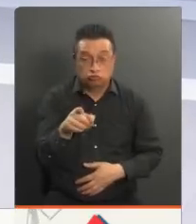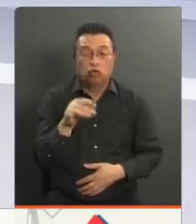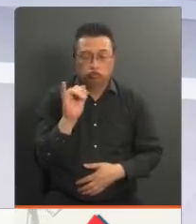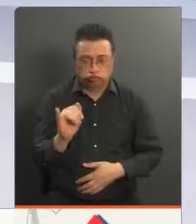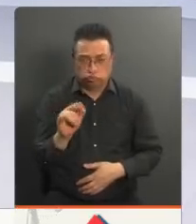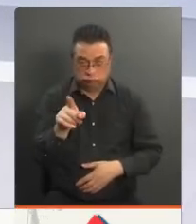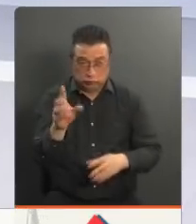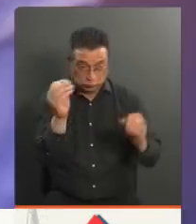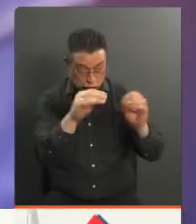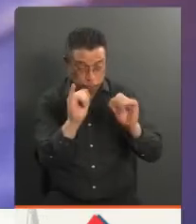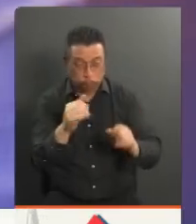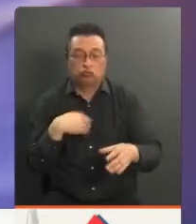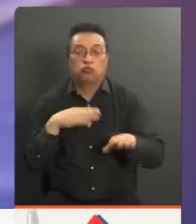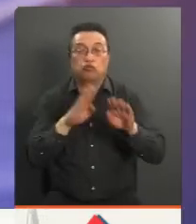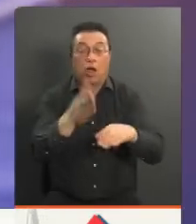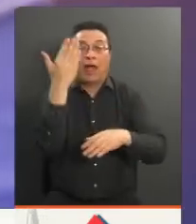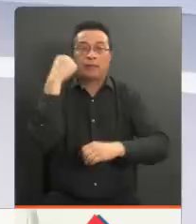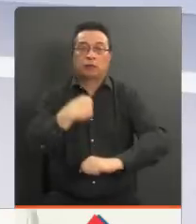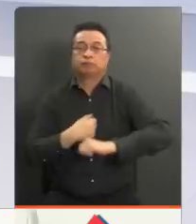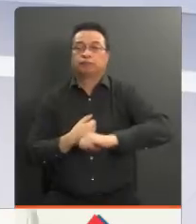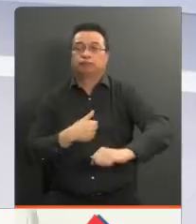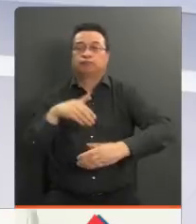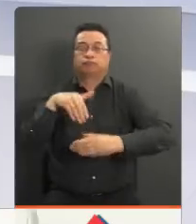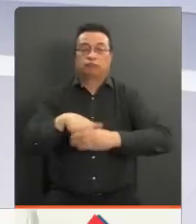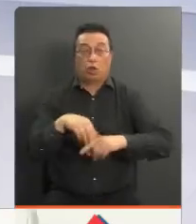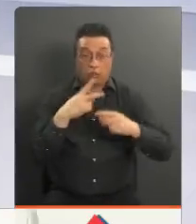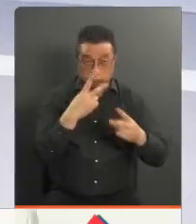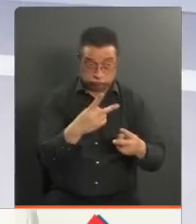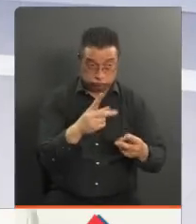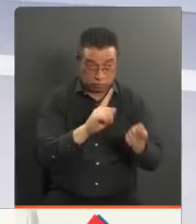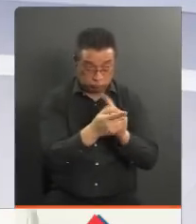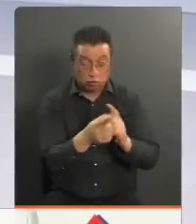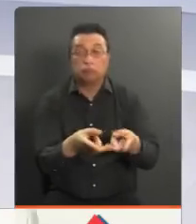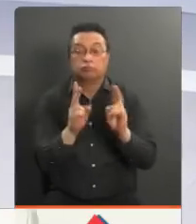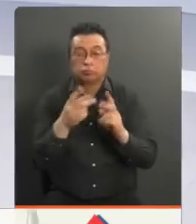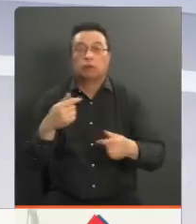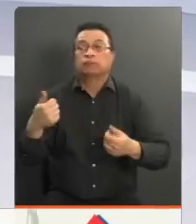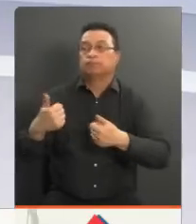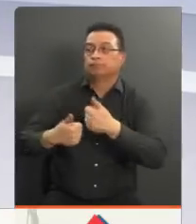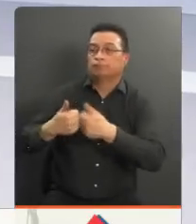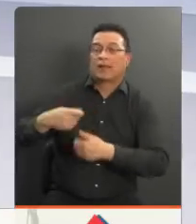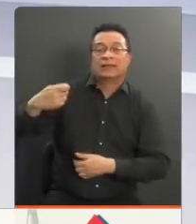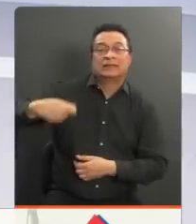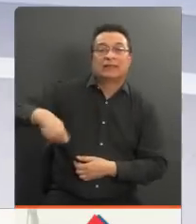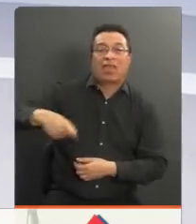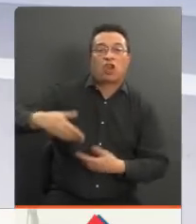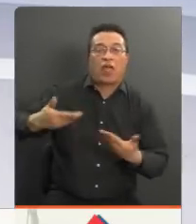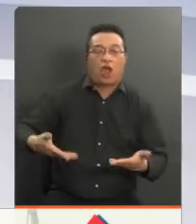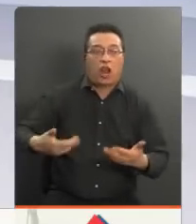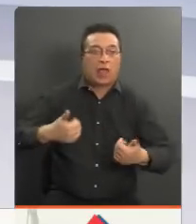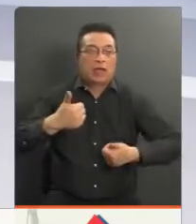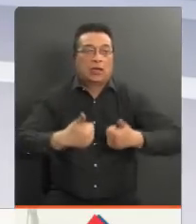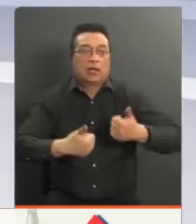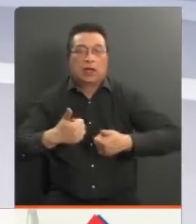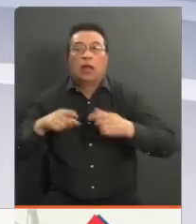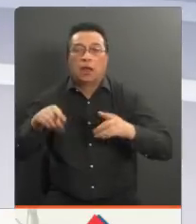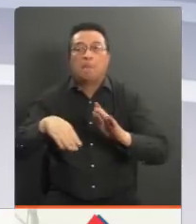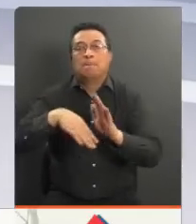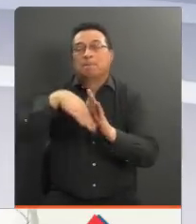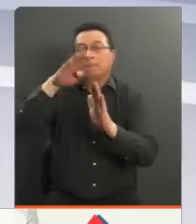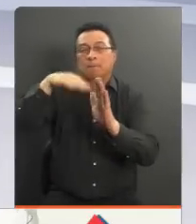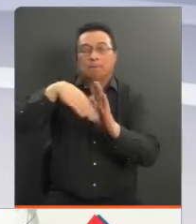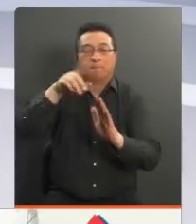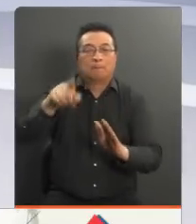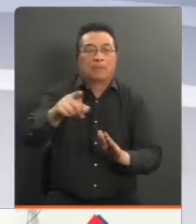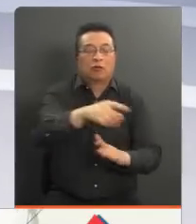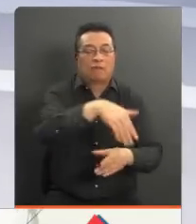Claro, porque antes habían votado en contra. Votaban en contra porque tenían que competir, por ejemplo, con senadores actuales, que en la gran mayoría de los casos